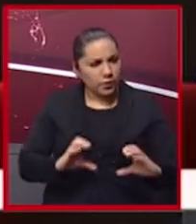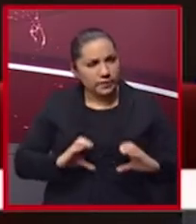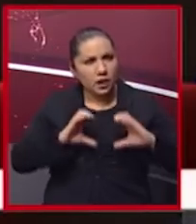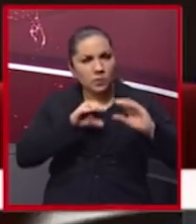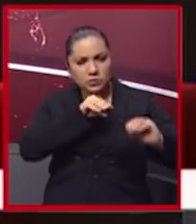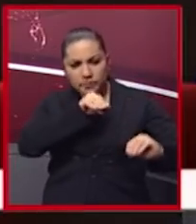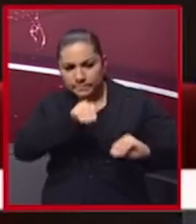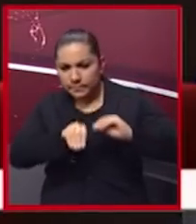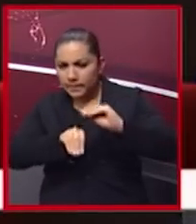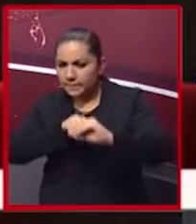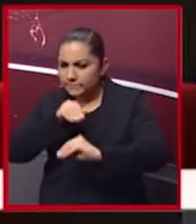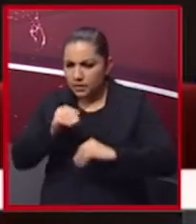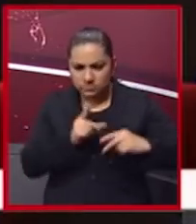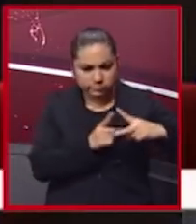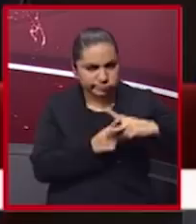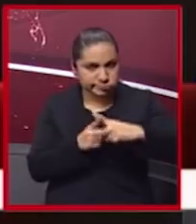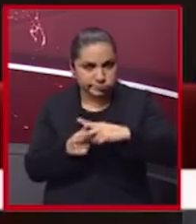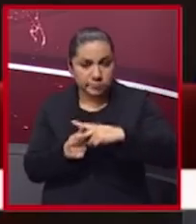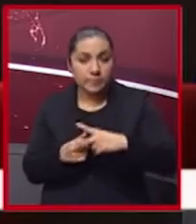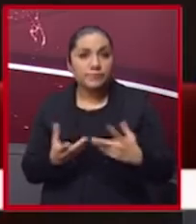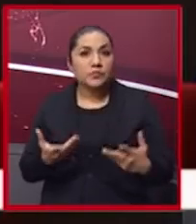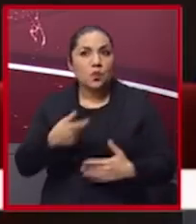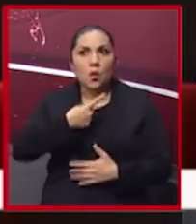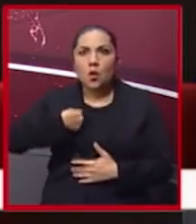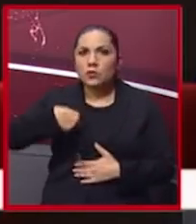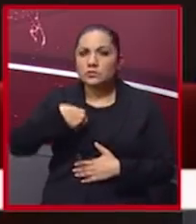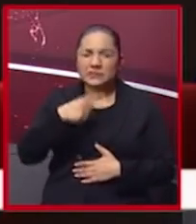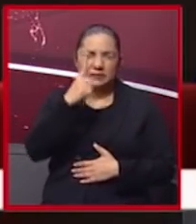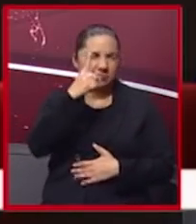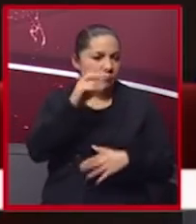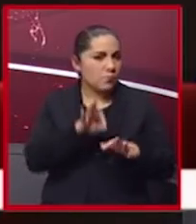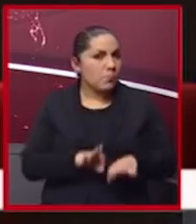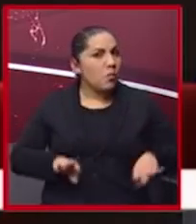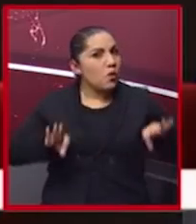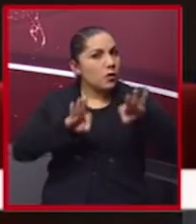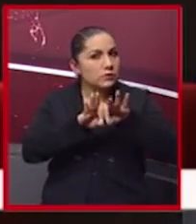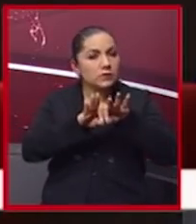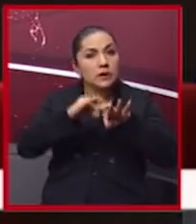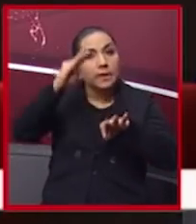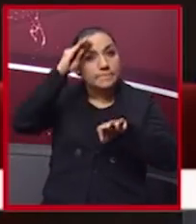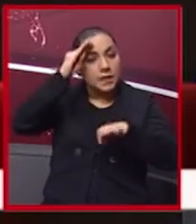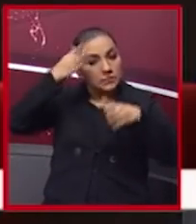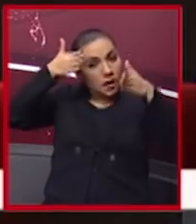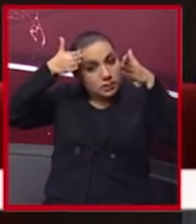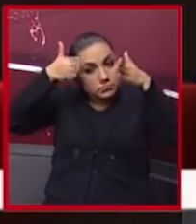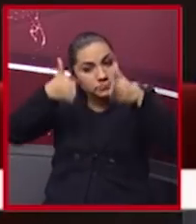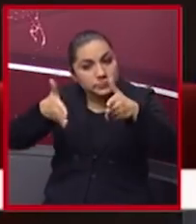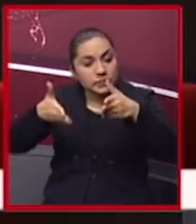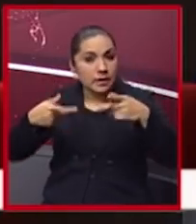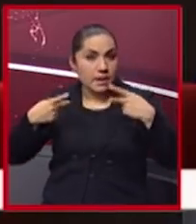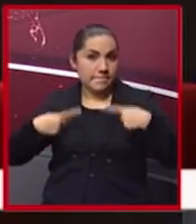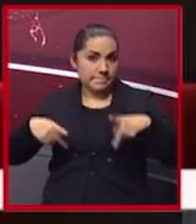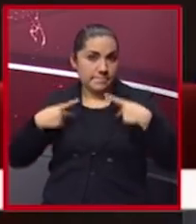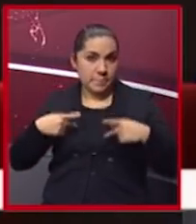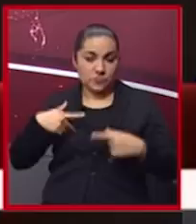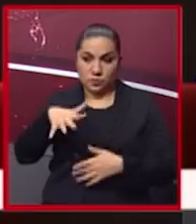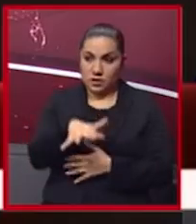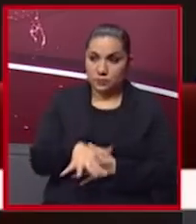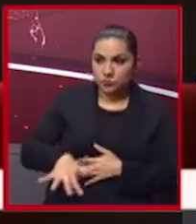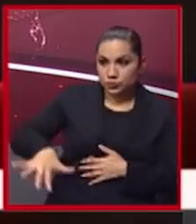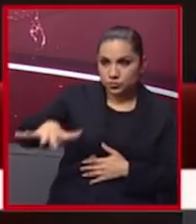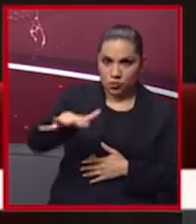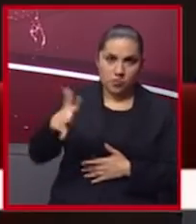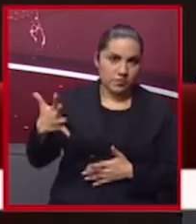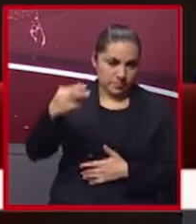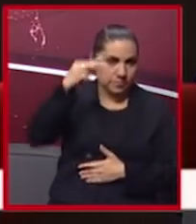otra cosa se tuvo en mente a la población mexicana y a la